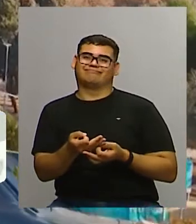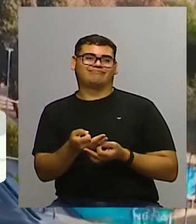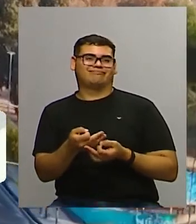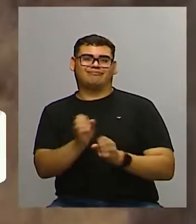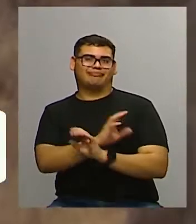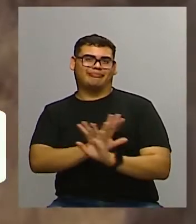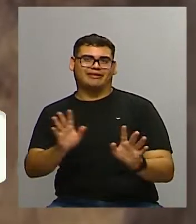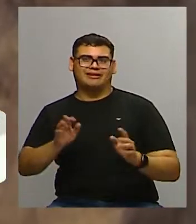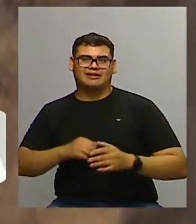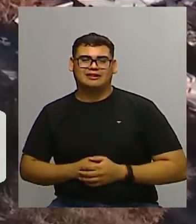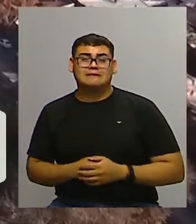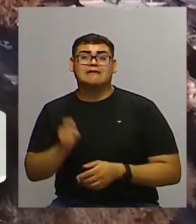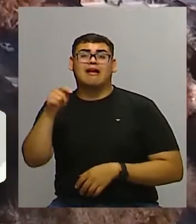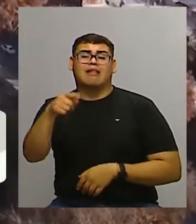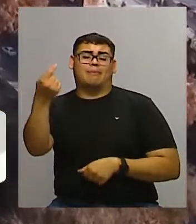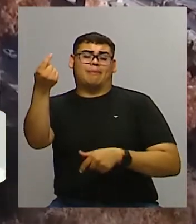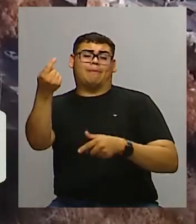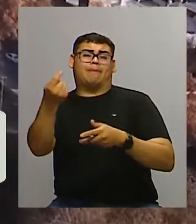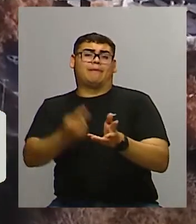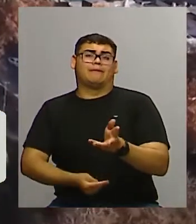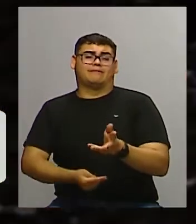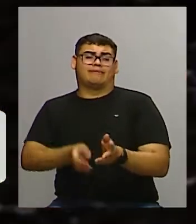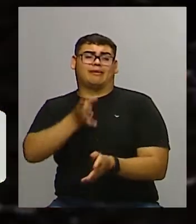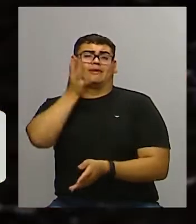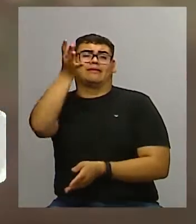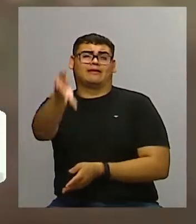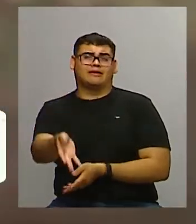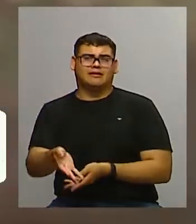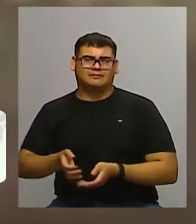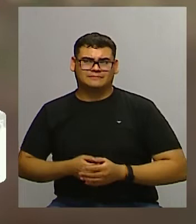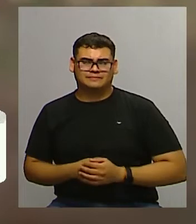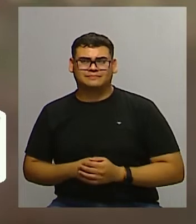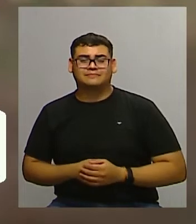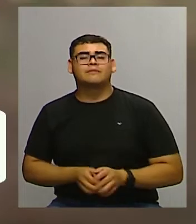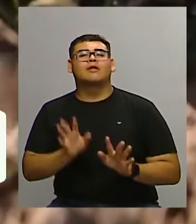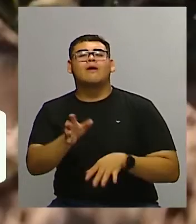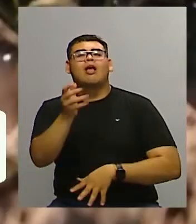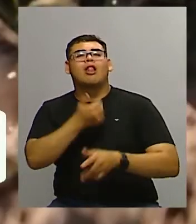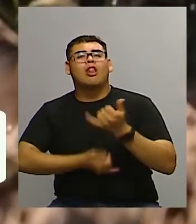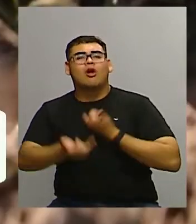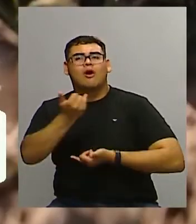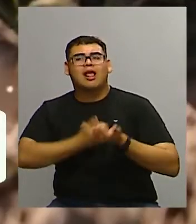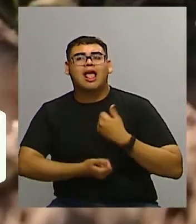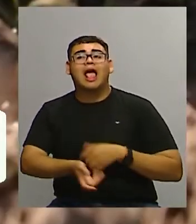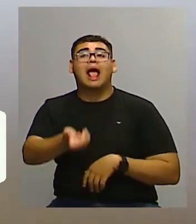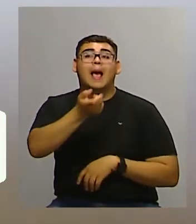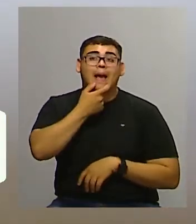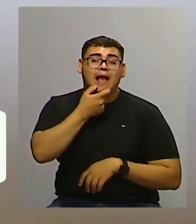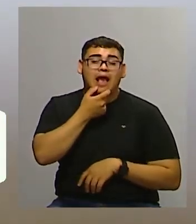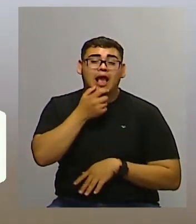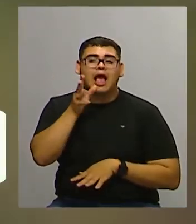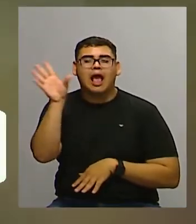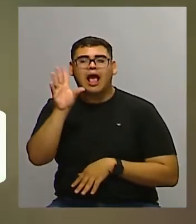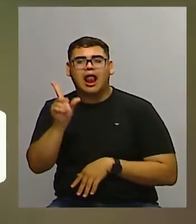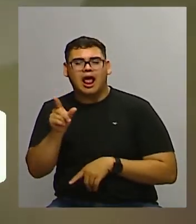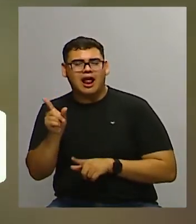Entonces, mucho por hacer. y te consulto, vos hablabas más allá de Mendoza, o más allá de Argentina, a ver Mendoza, pero